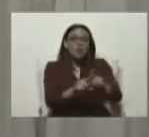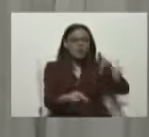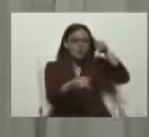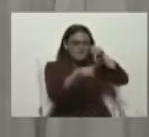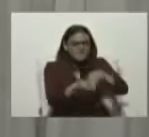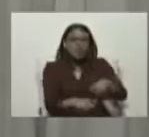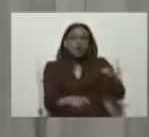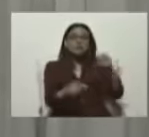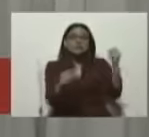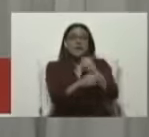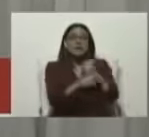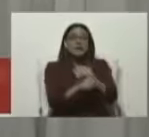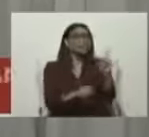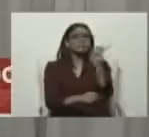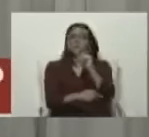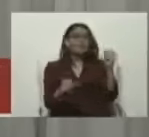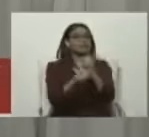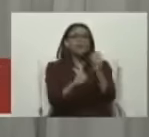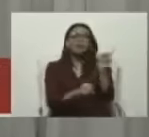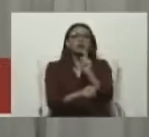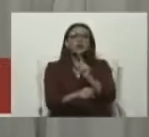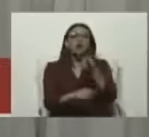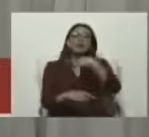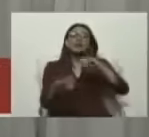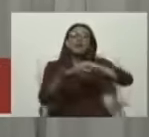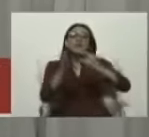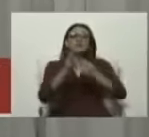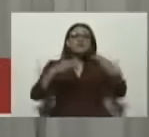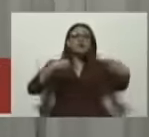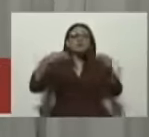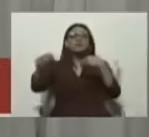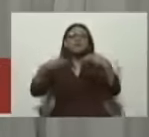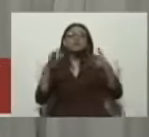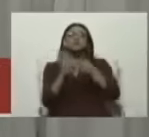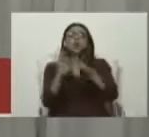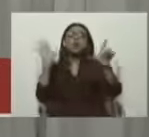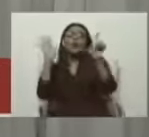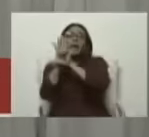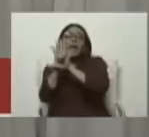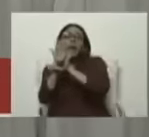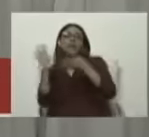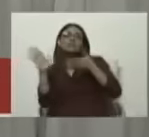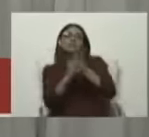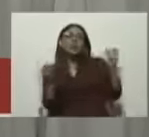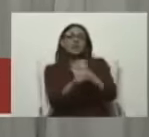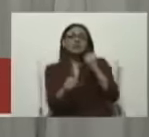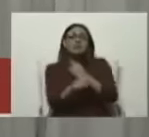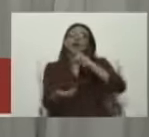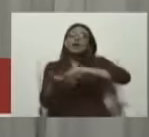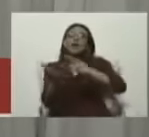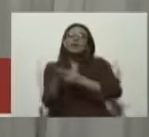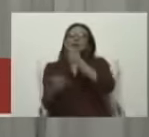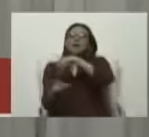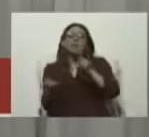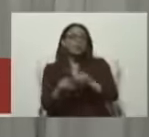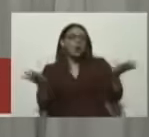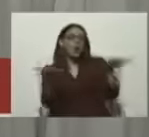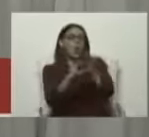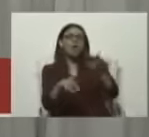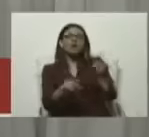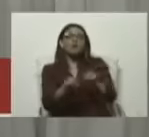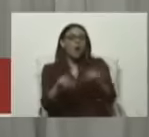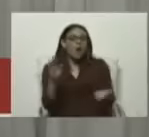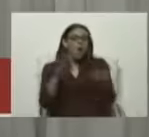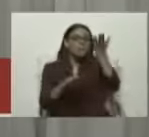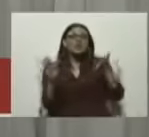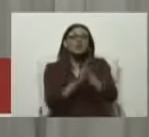trabajador o trabajadora, la palabra flexibilización de las normas laborales, lo que están haciendo es que les van a aumentar las jornadas de